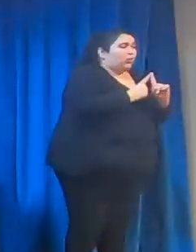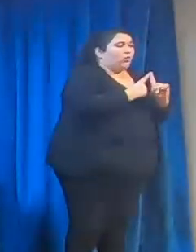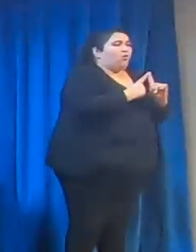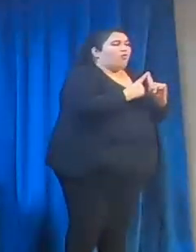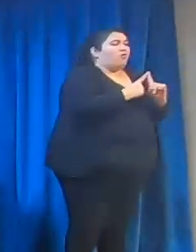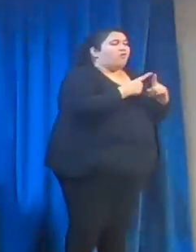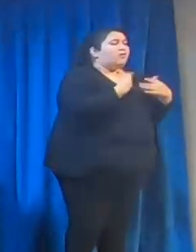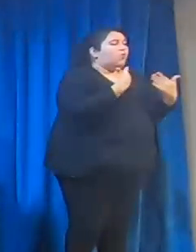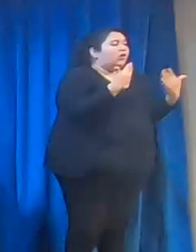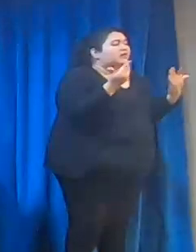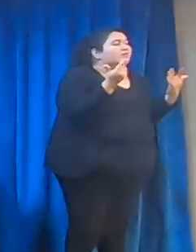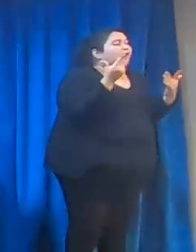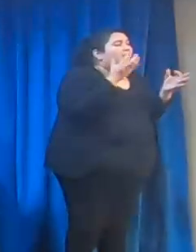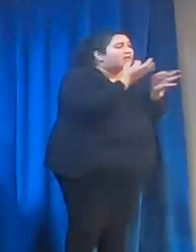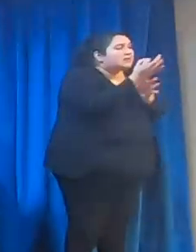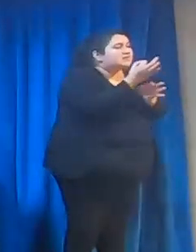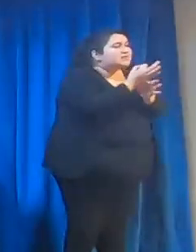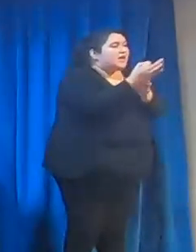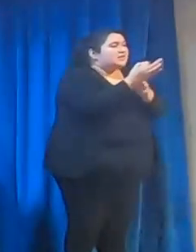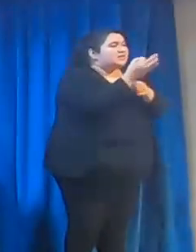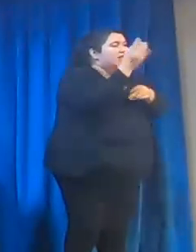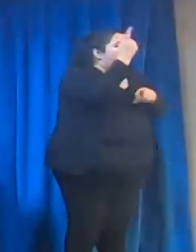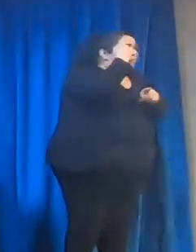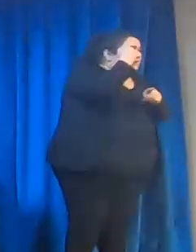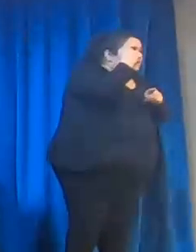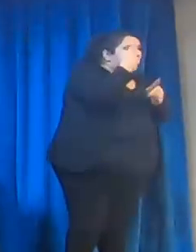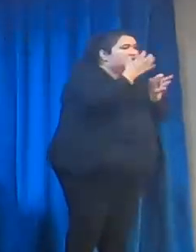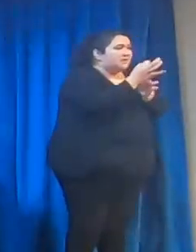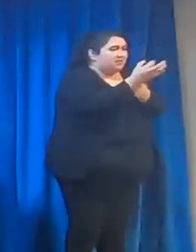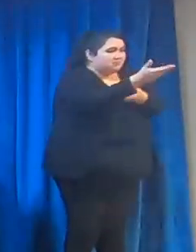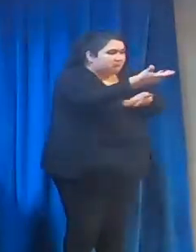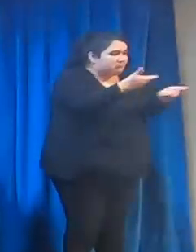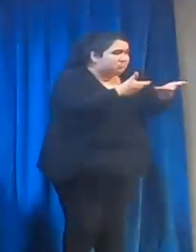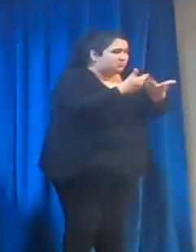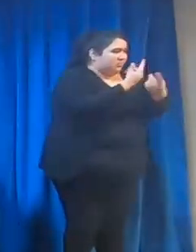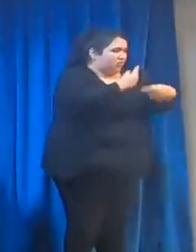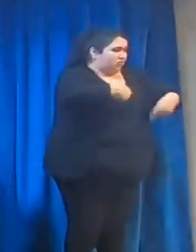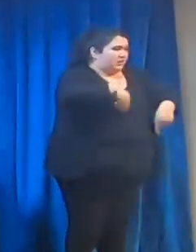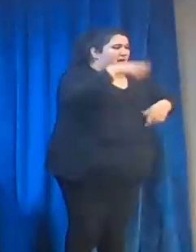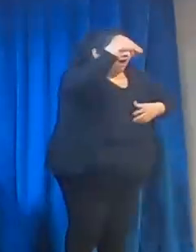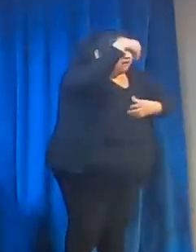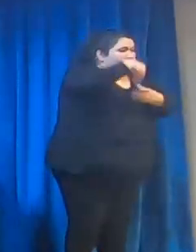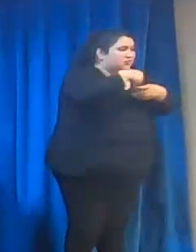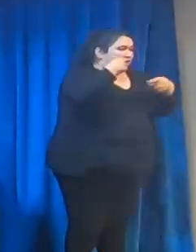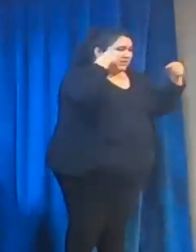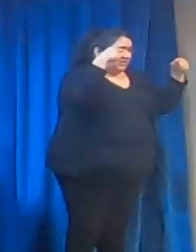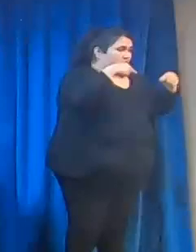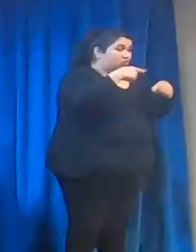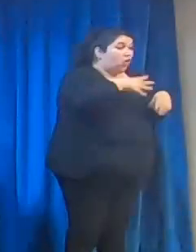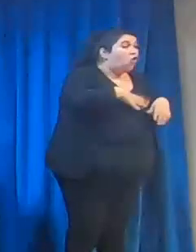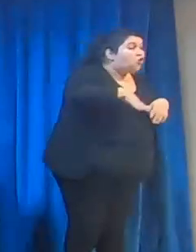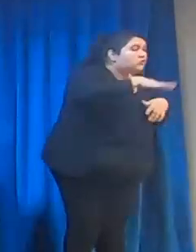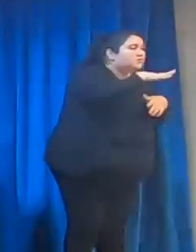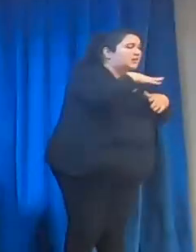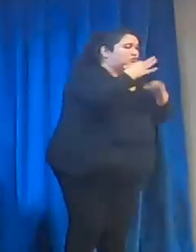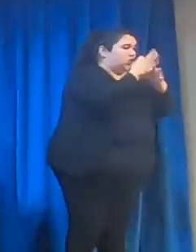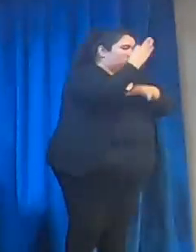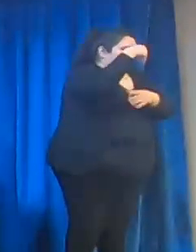de relaciones pedagógicas inscritas en organizaciones educativas, en contextos